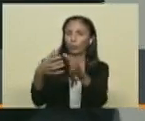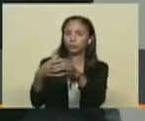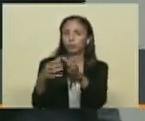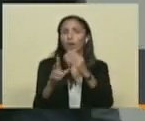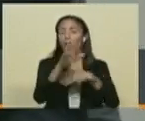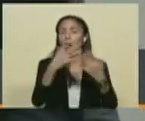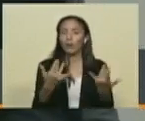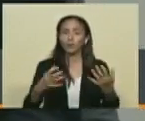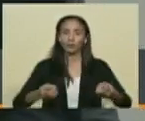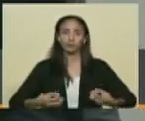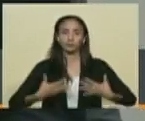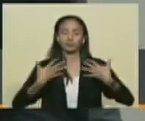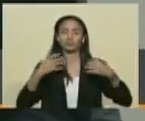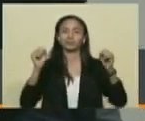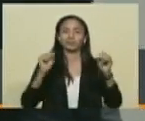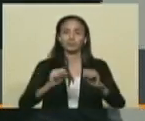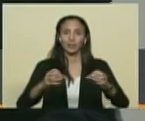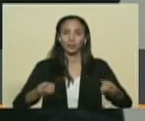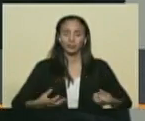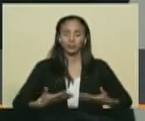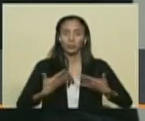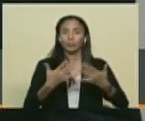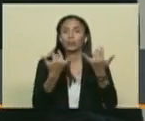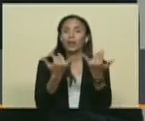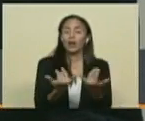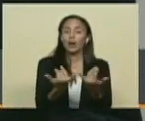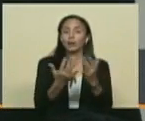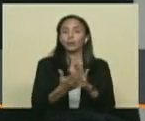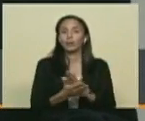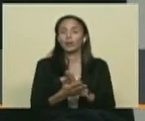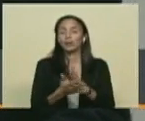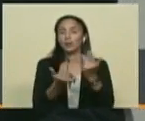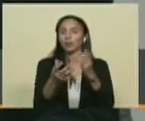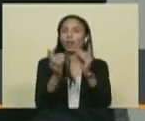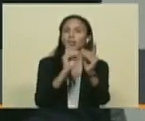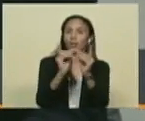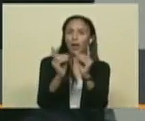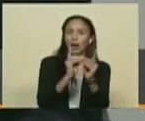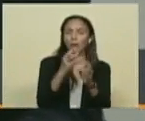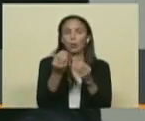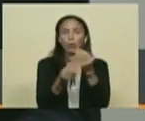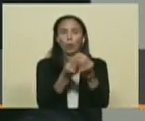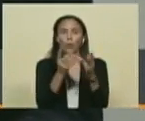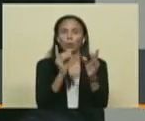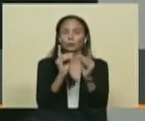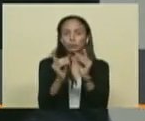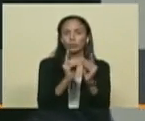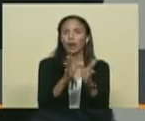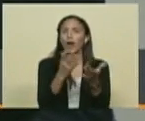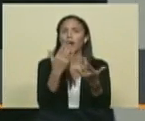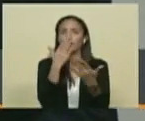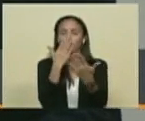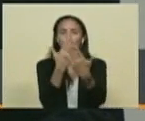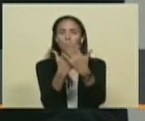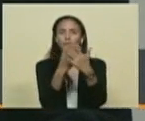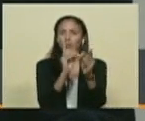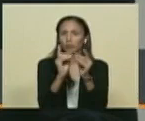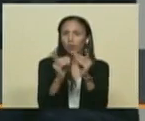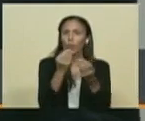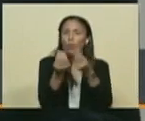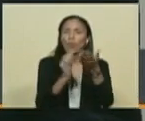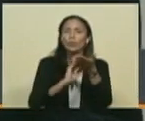sentimos felices de que sea la palabra, de que sea el diálogo el que se imponga